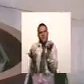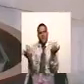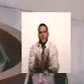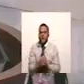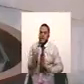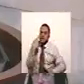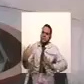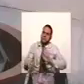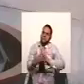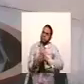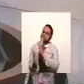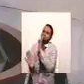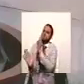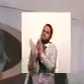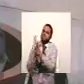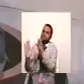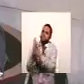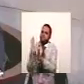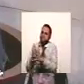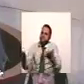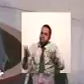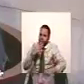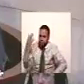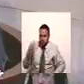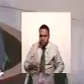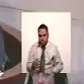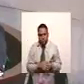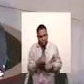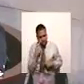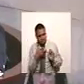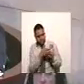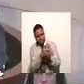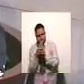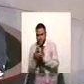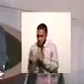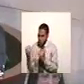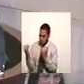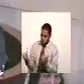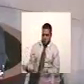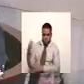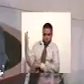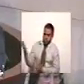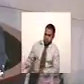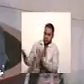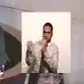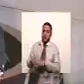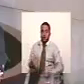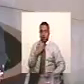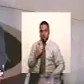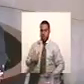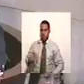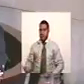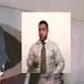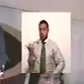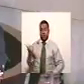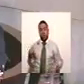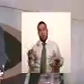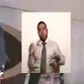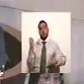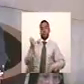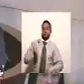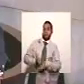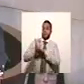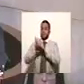transparente e información disponible para todos los agentes para que no se presenten abusos de posición dominante. Ojalá